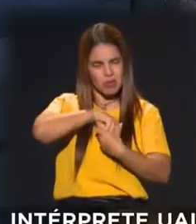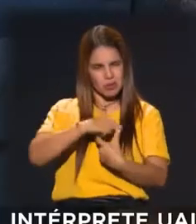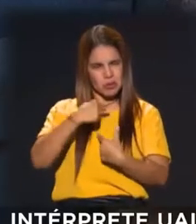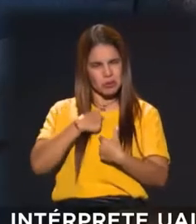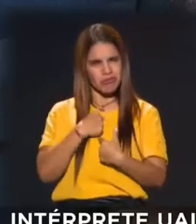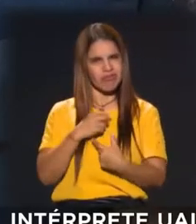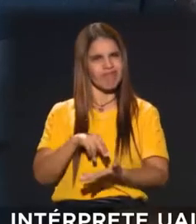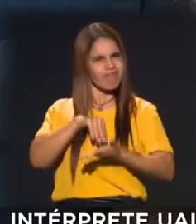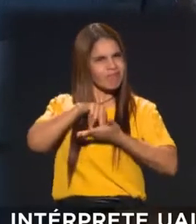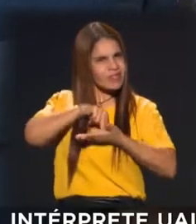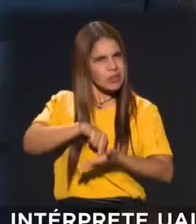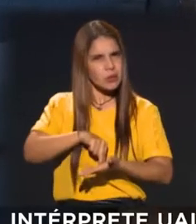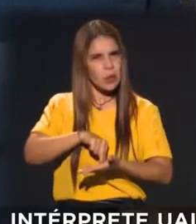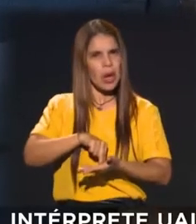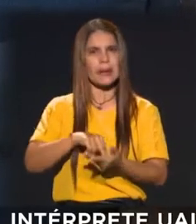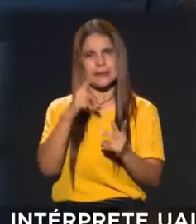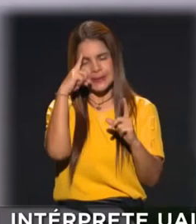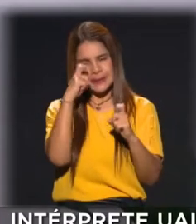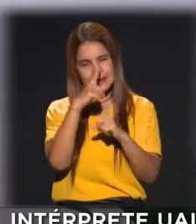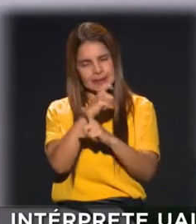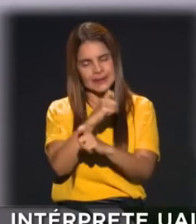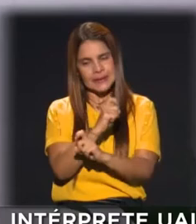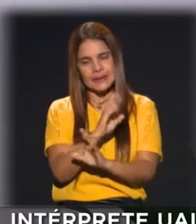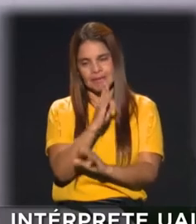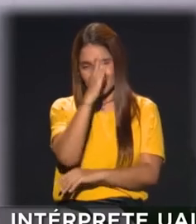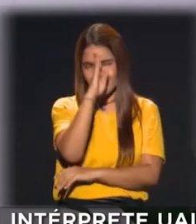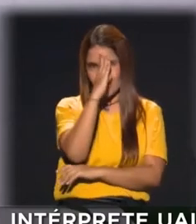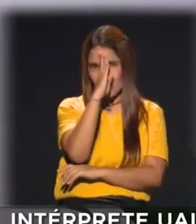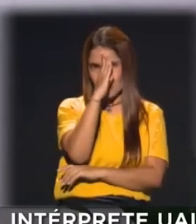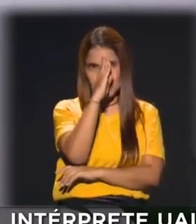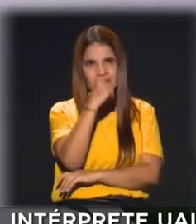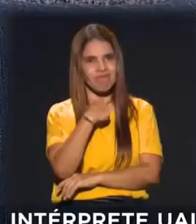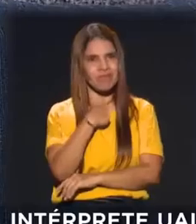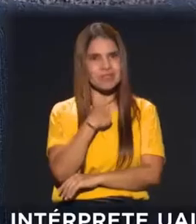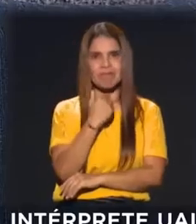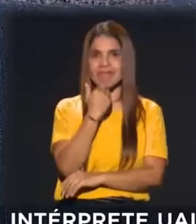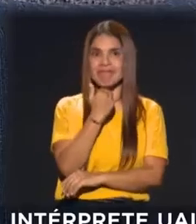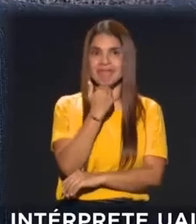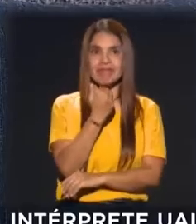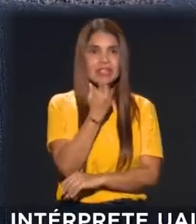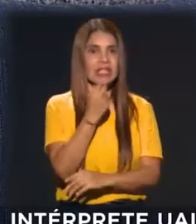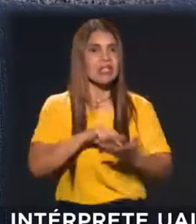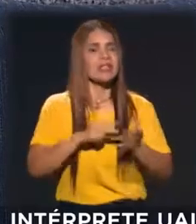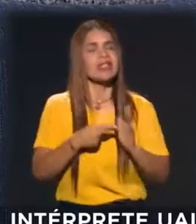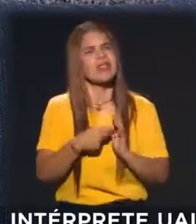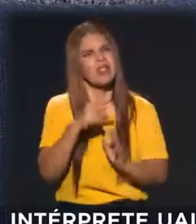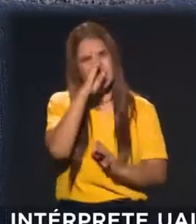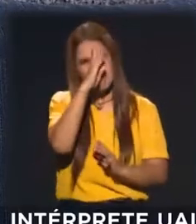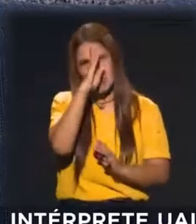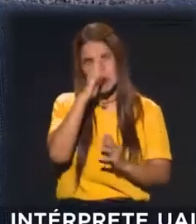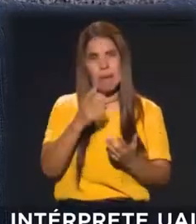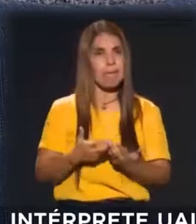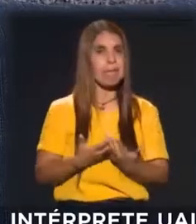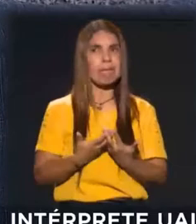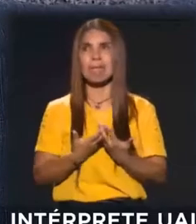el terreno del no sé, de la incertidumbre. La incertidumbre, de hecho, es una gran sabiduría, porque la incertidumbre